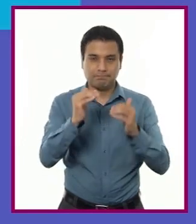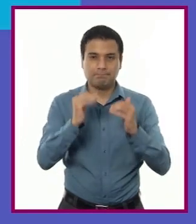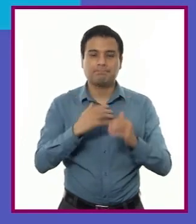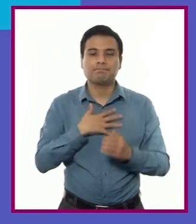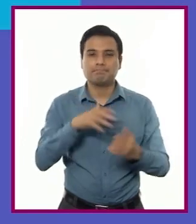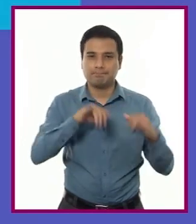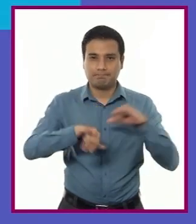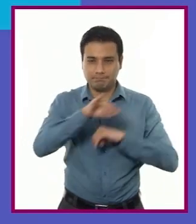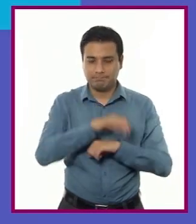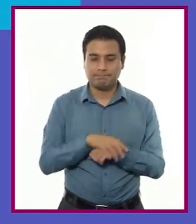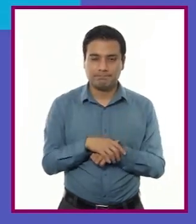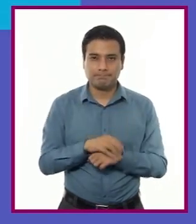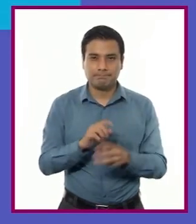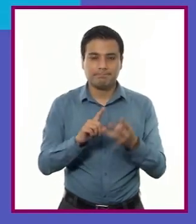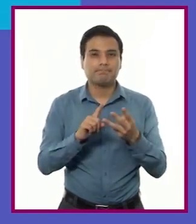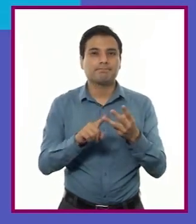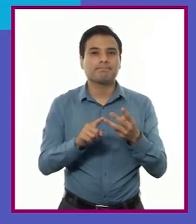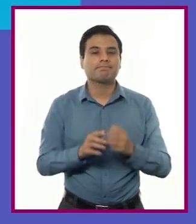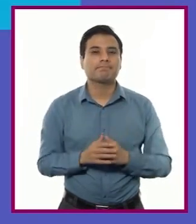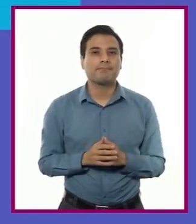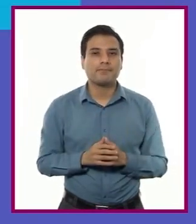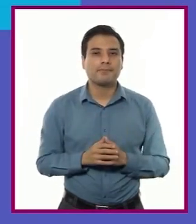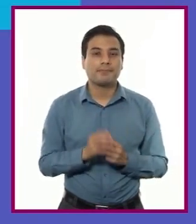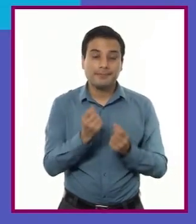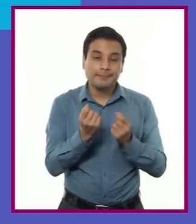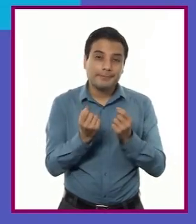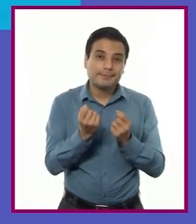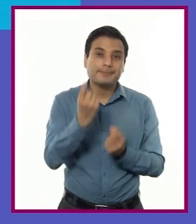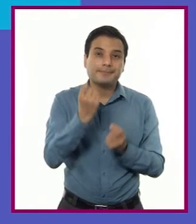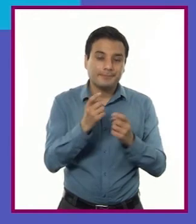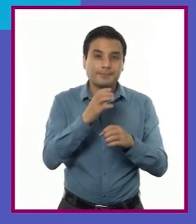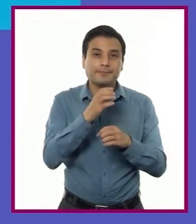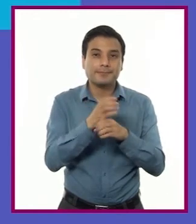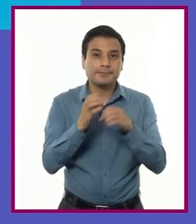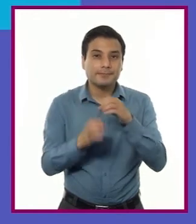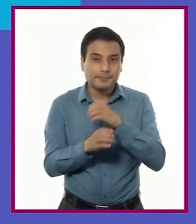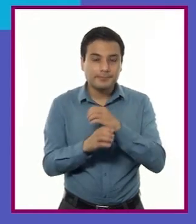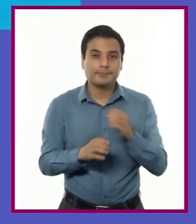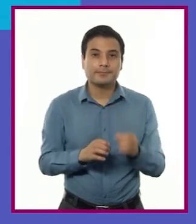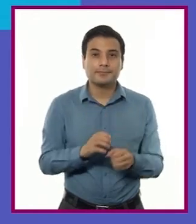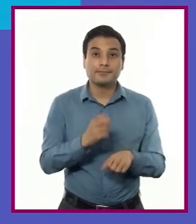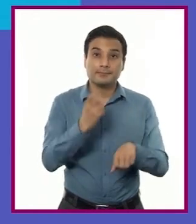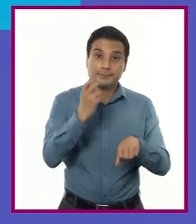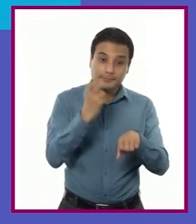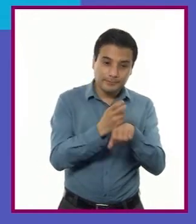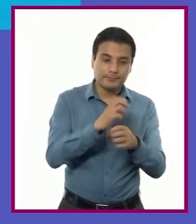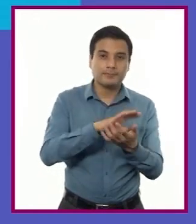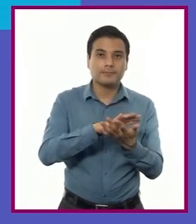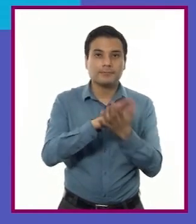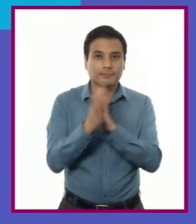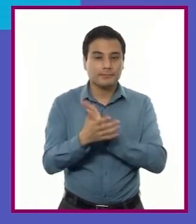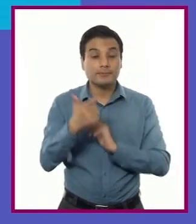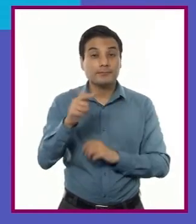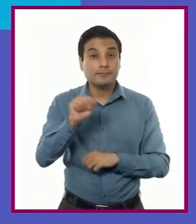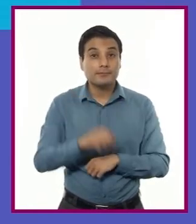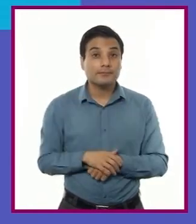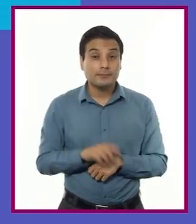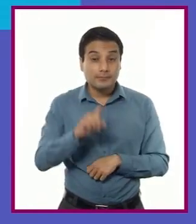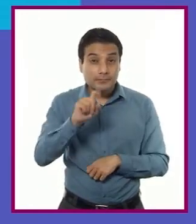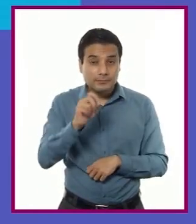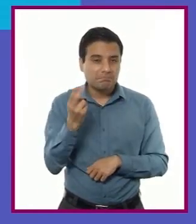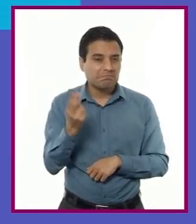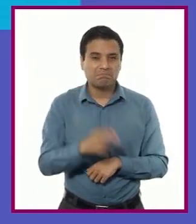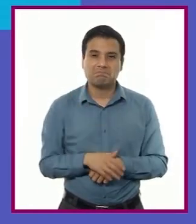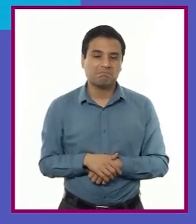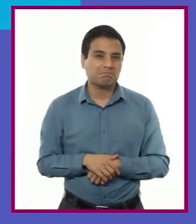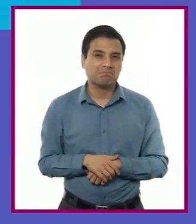experimento. Inciso C. Algunas sustancias pueden pasar directamente del sólido al gas sin pasar por el